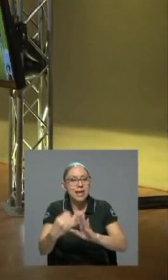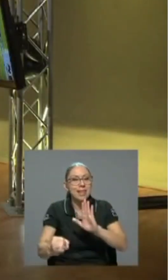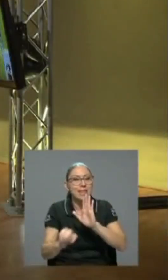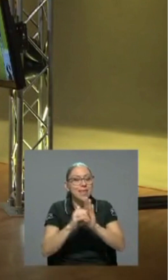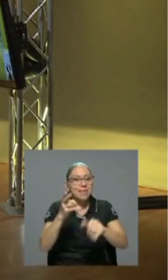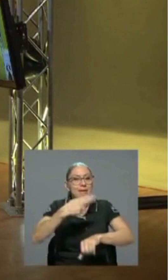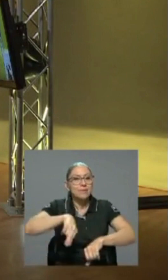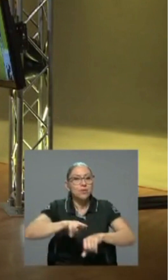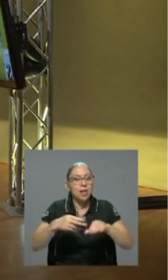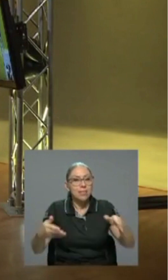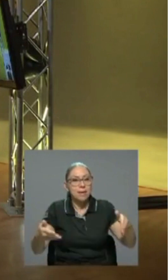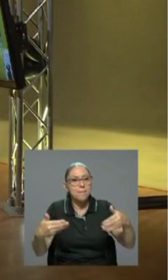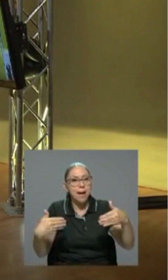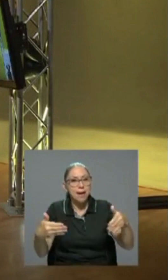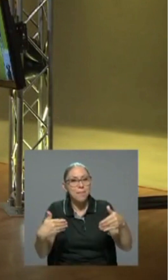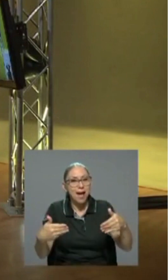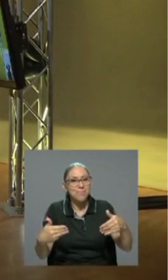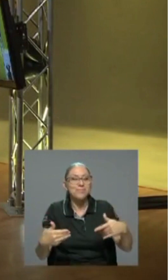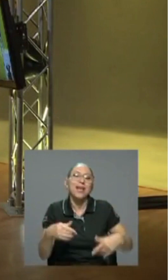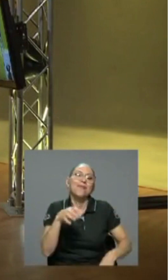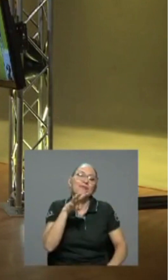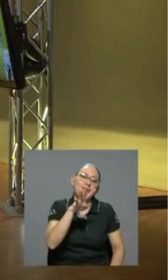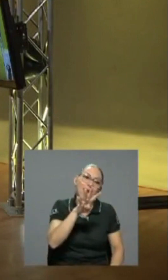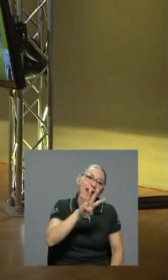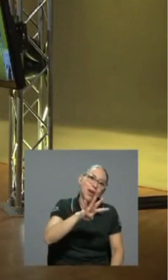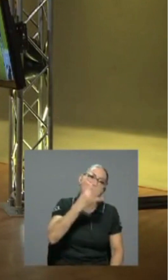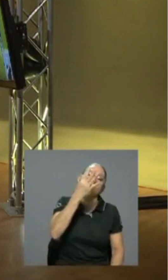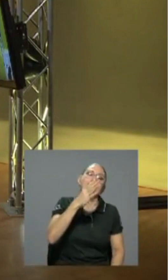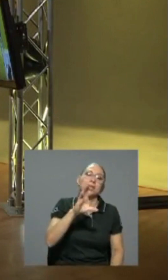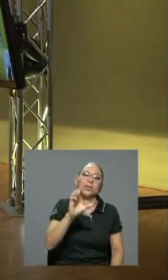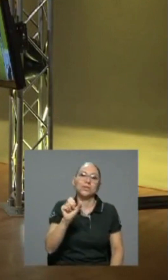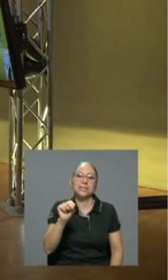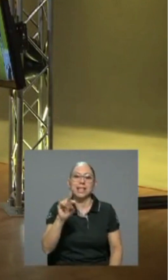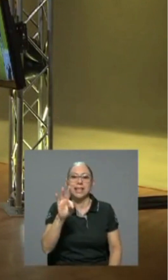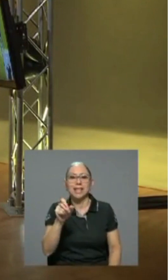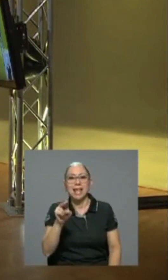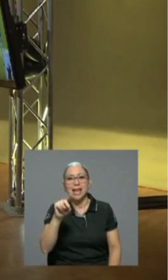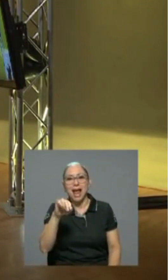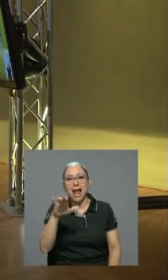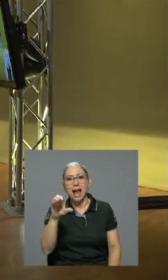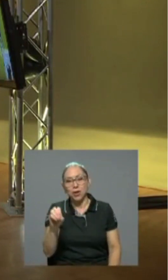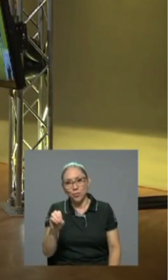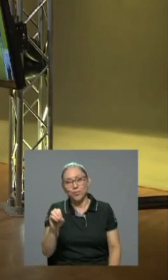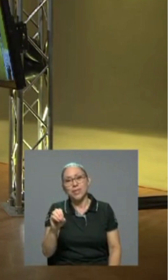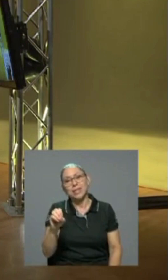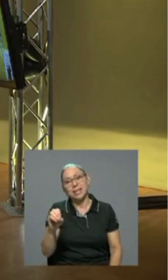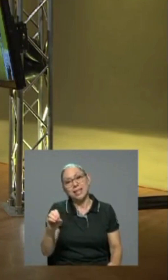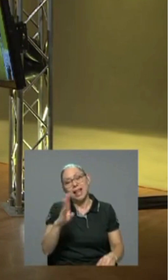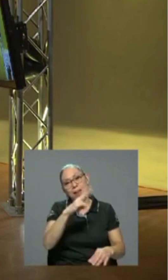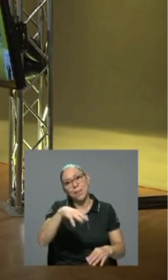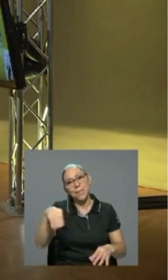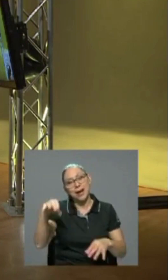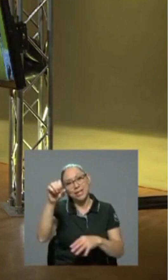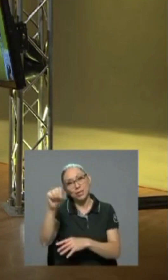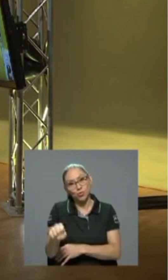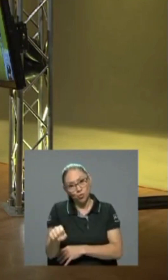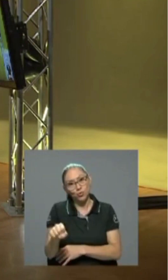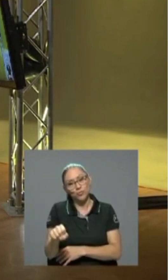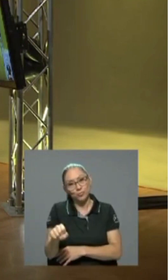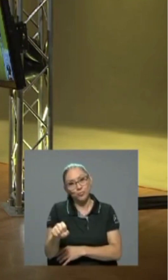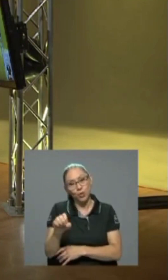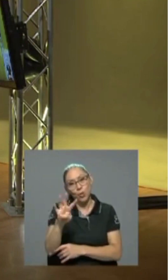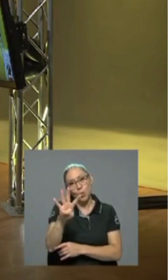fue precisamente el cuarto centenario del Mar del Sur. Entonces, más